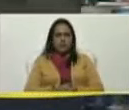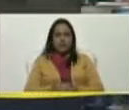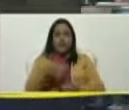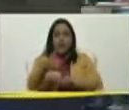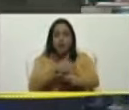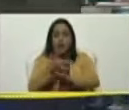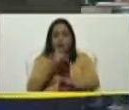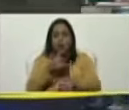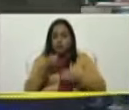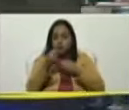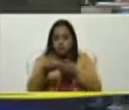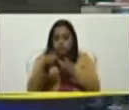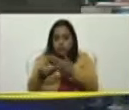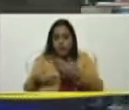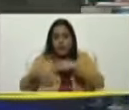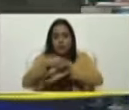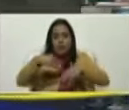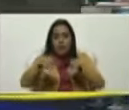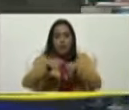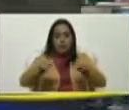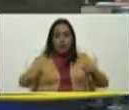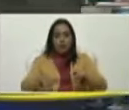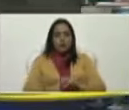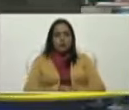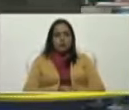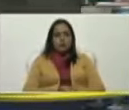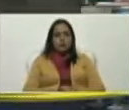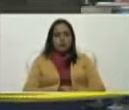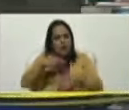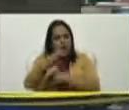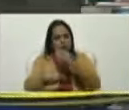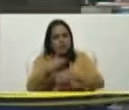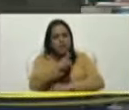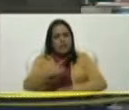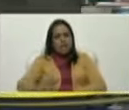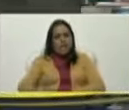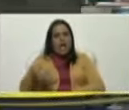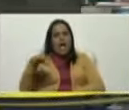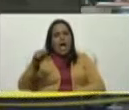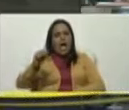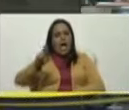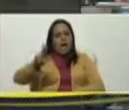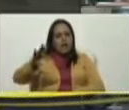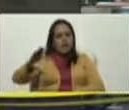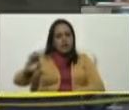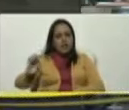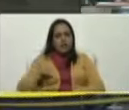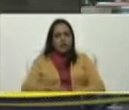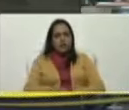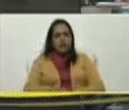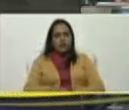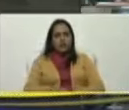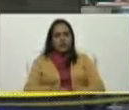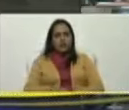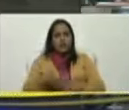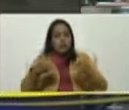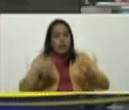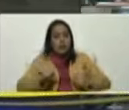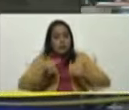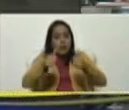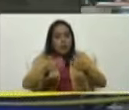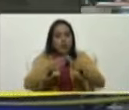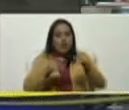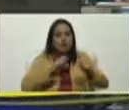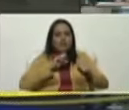Público y las informaciones que salen, ya comienzan a salir todos los